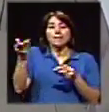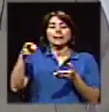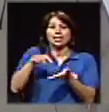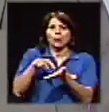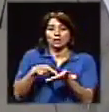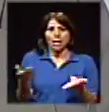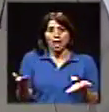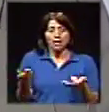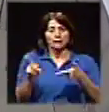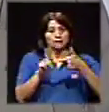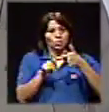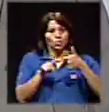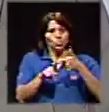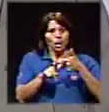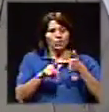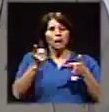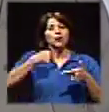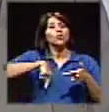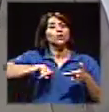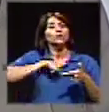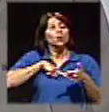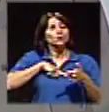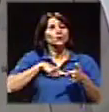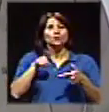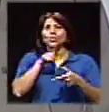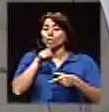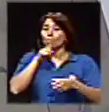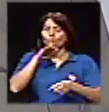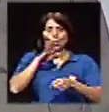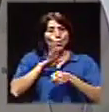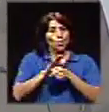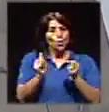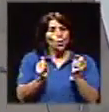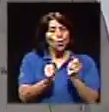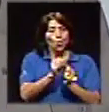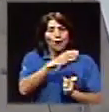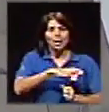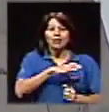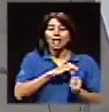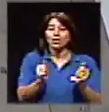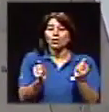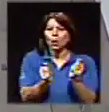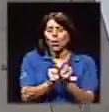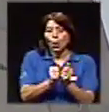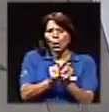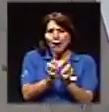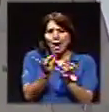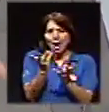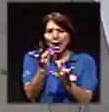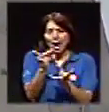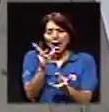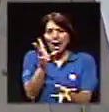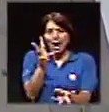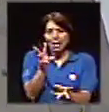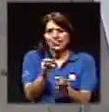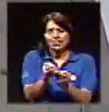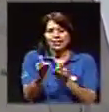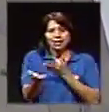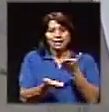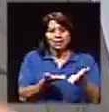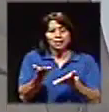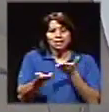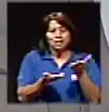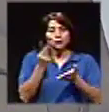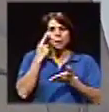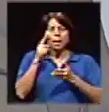nosotros estamos no cumpliendo con la calidad y la cantidad de servicios que se requieren para mantener el